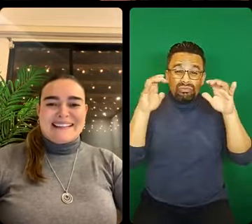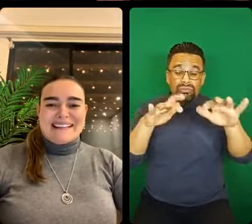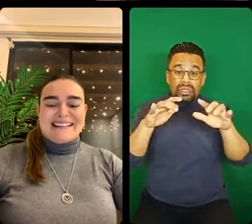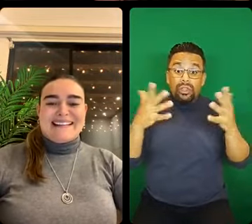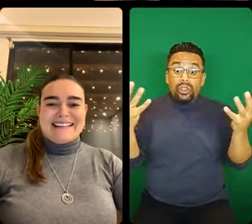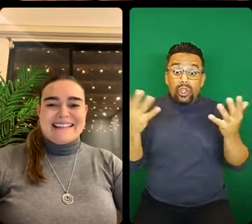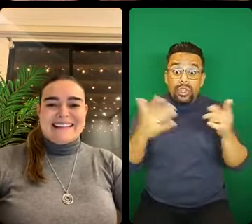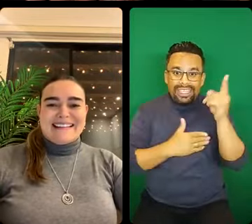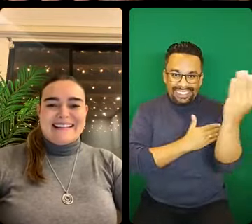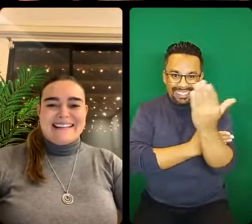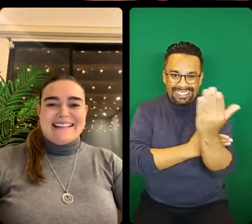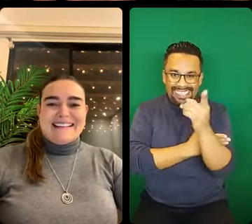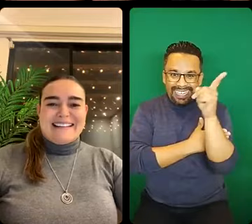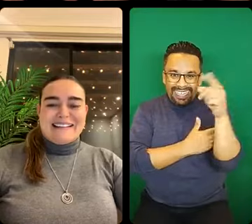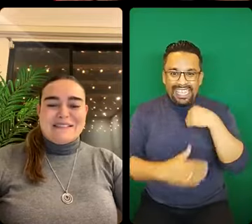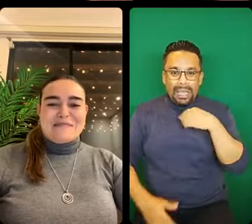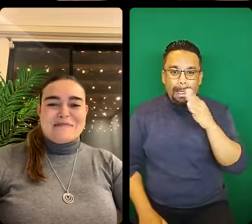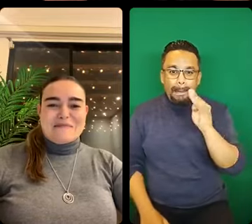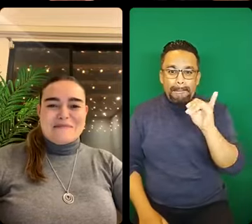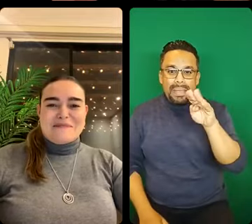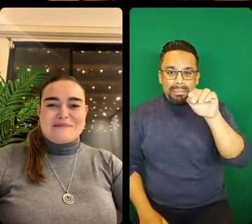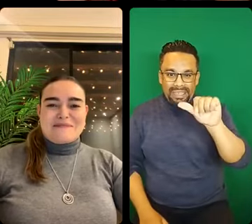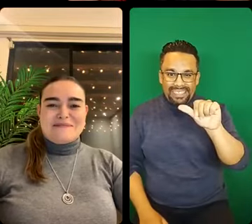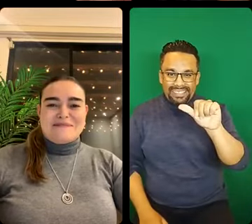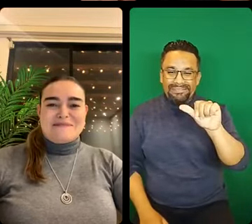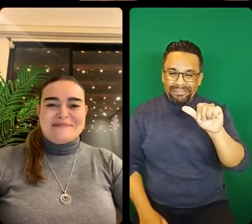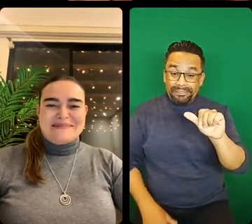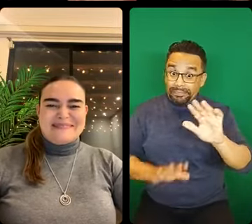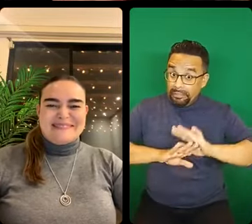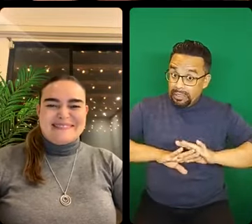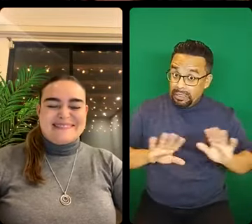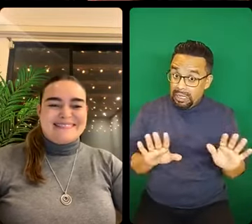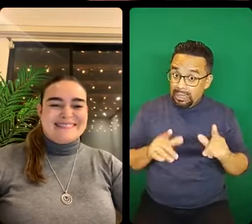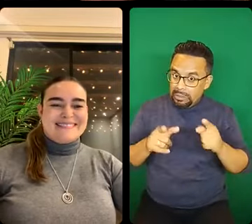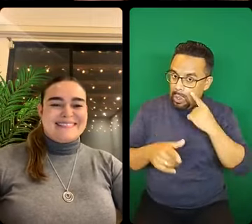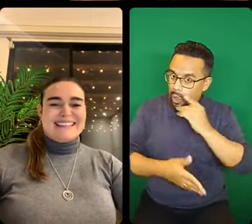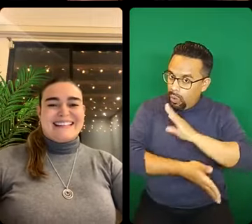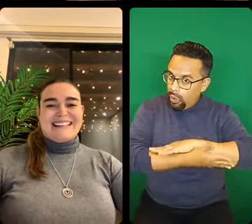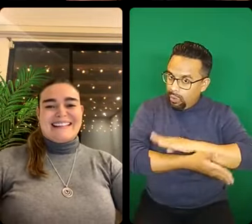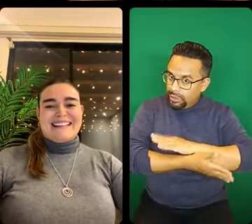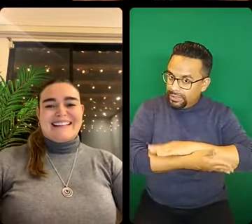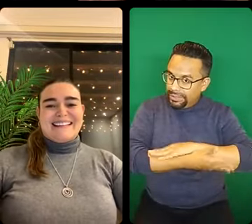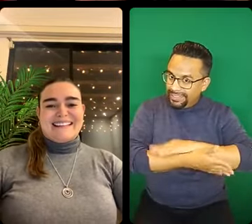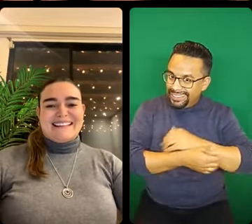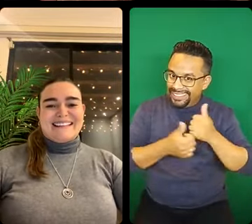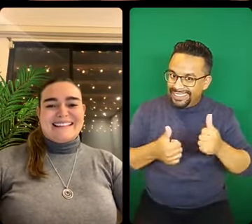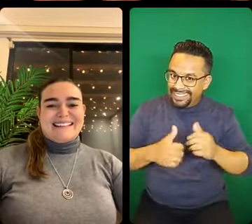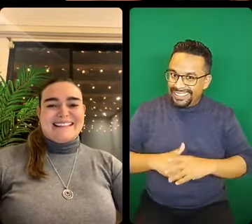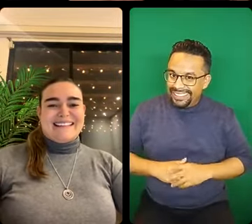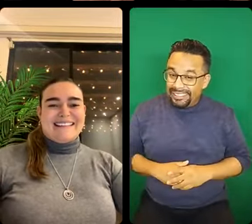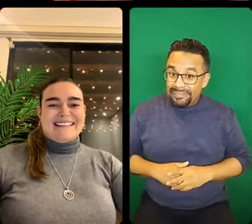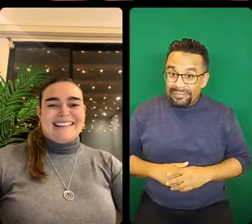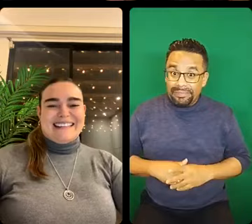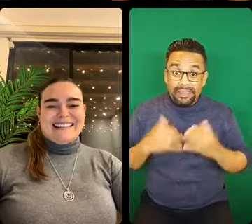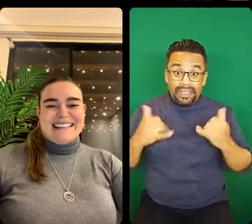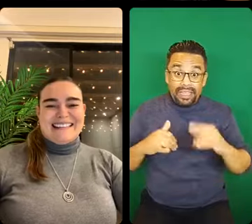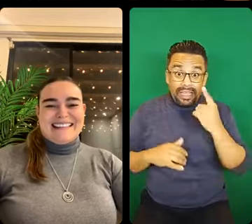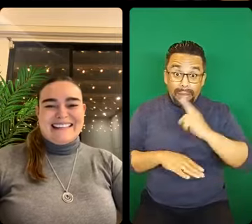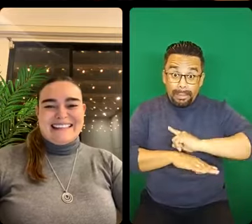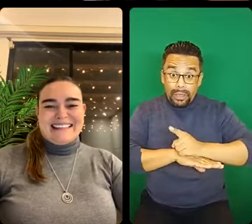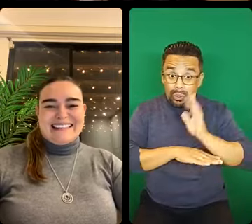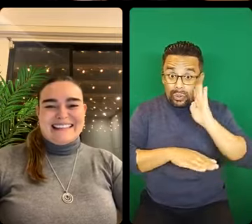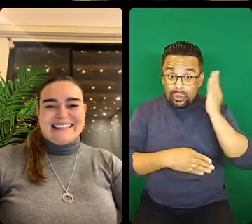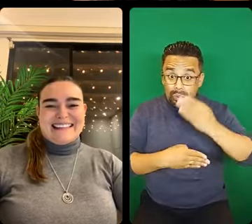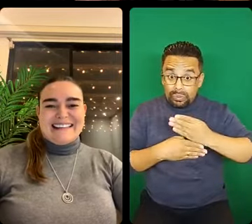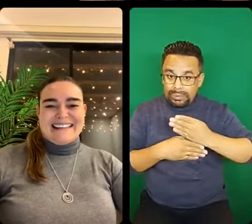9 de septiembre. ¿Listo? Por lo pronto, todos, mejor dicho, súper juiciosos. ¿Ya están trabajando en el Filminuto? Eso me parece súper bien.